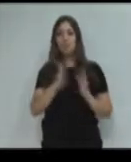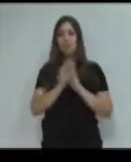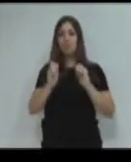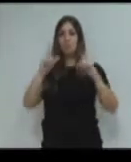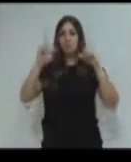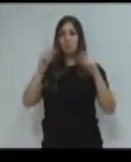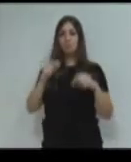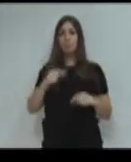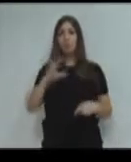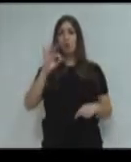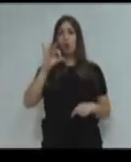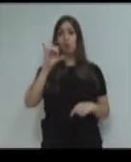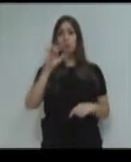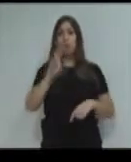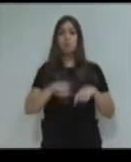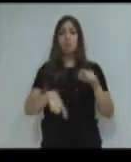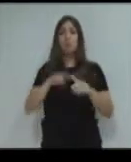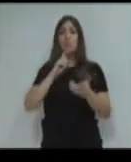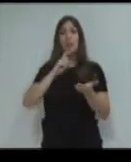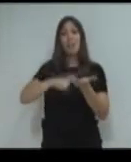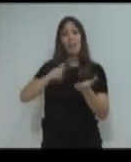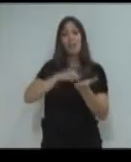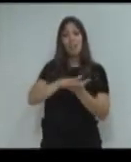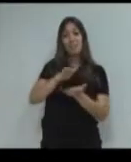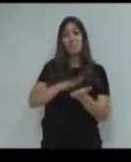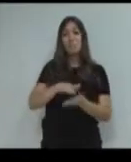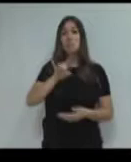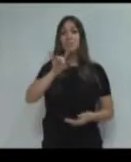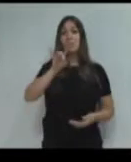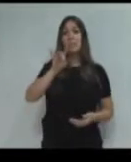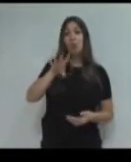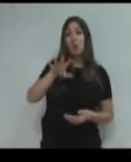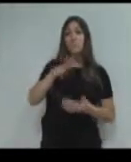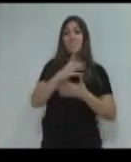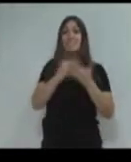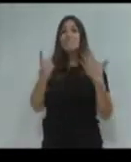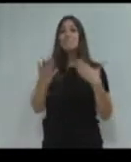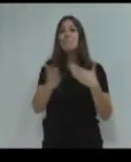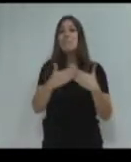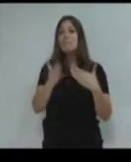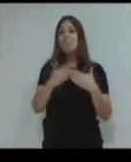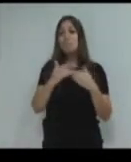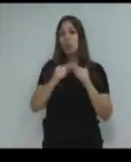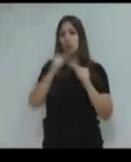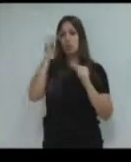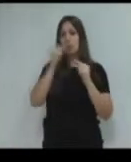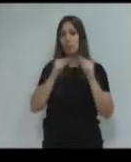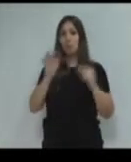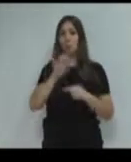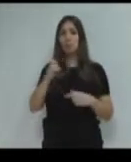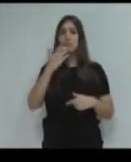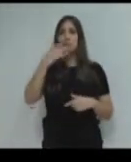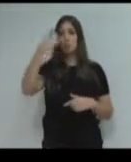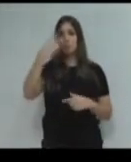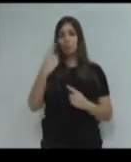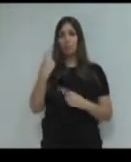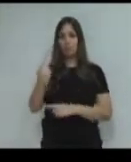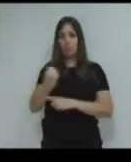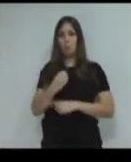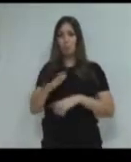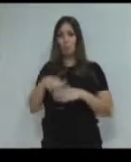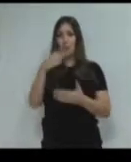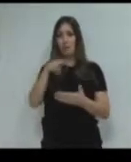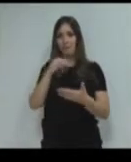lo mejor entre 14 y 16 puntos, como mínimo, para una persona que tenga una necesidad de apoyo